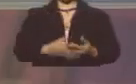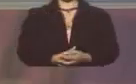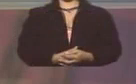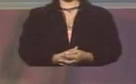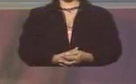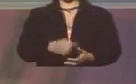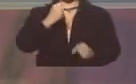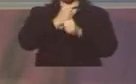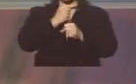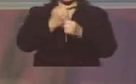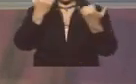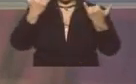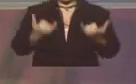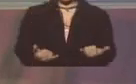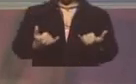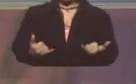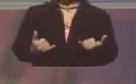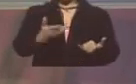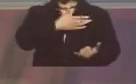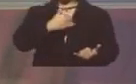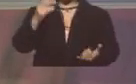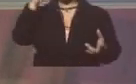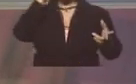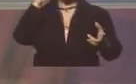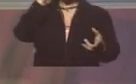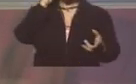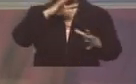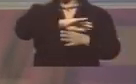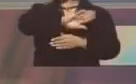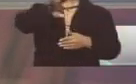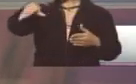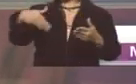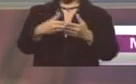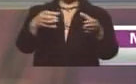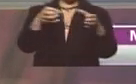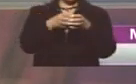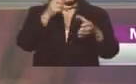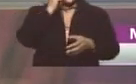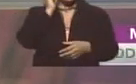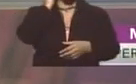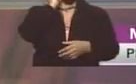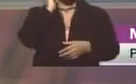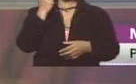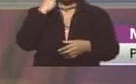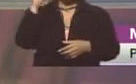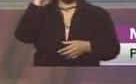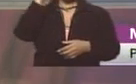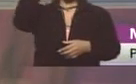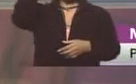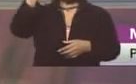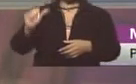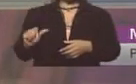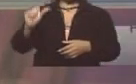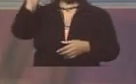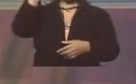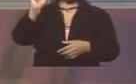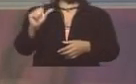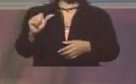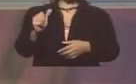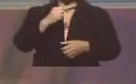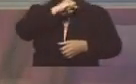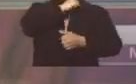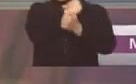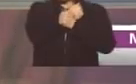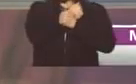tenemos entonces, Lisbeth, gracias por tu trabajo. Y justamente porque queremos escuchar la voz de todos nuestros cultores, nuestras cultoras, vamos a escuchar una